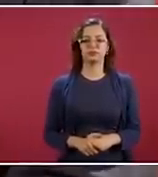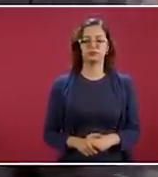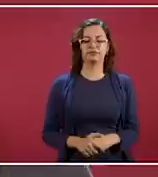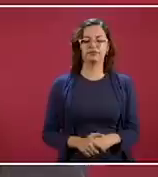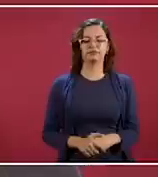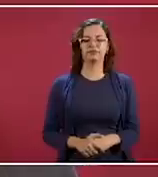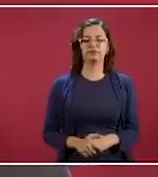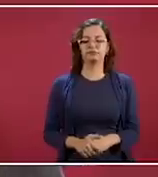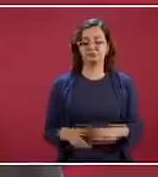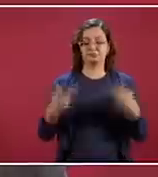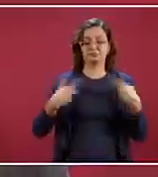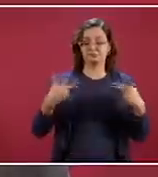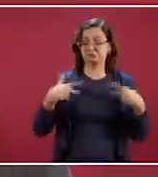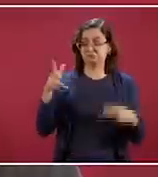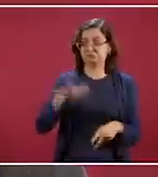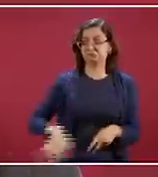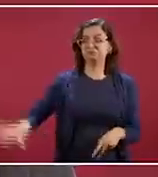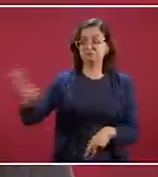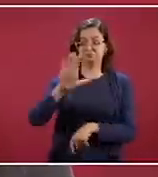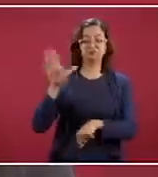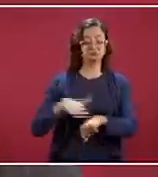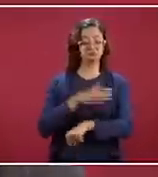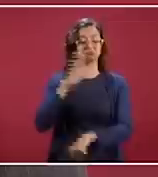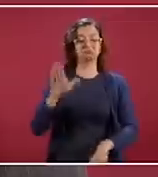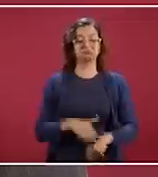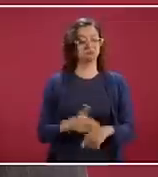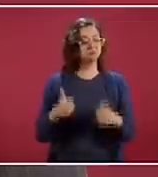por los ciudadanos, por la gente.